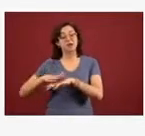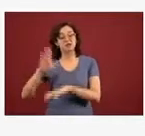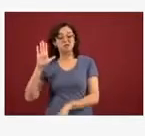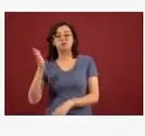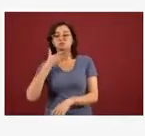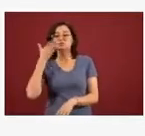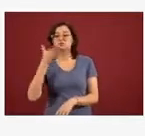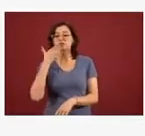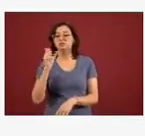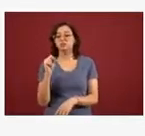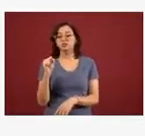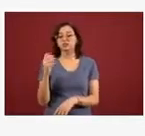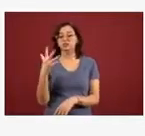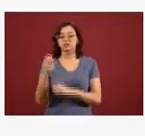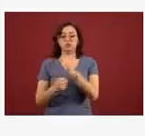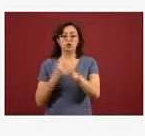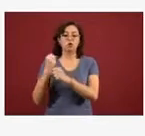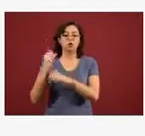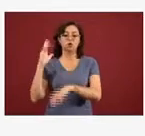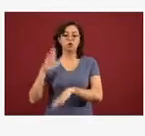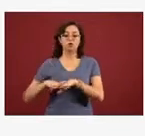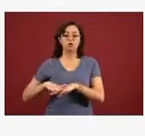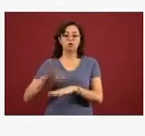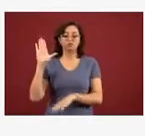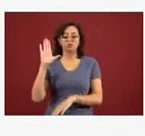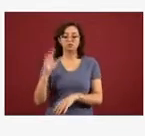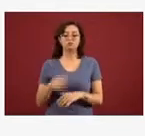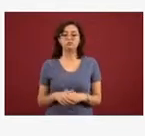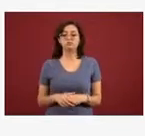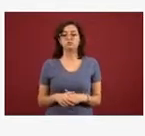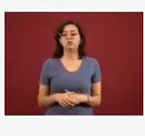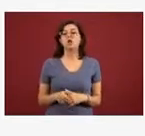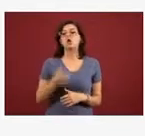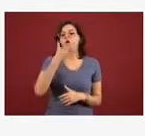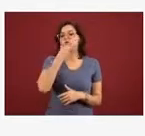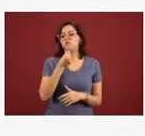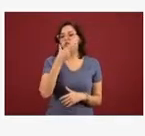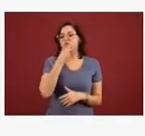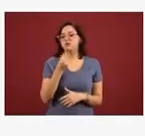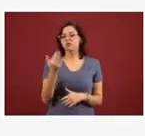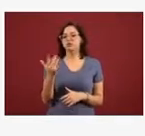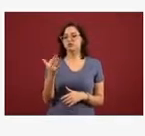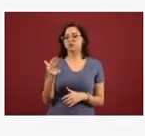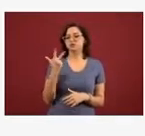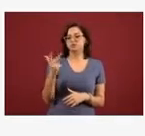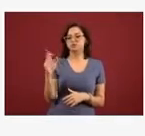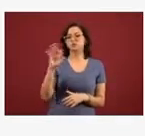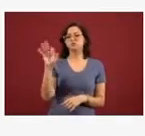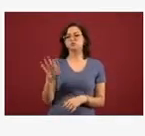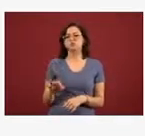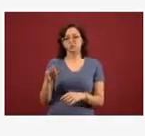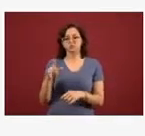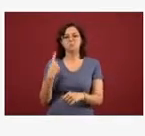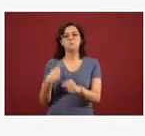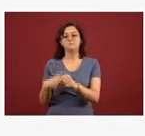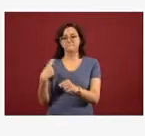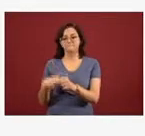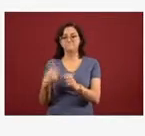también, y prácticamente los hombres representan un poco más de carga de enfermedad con un